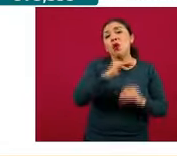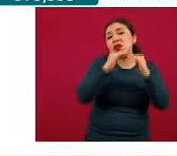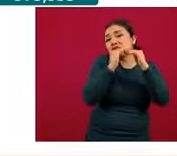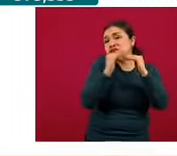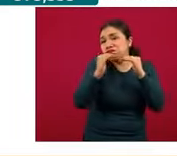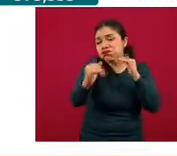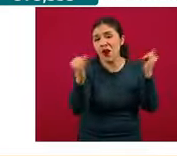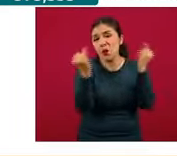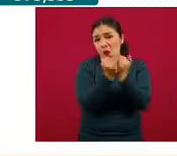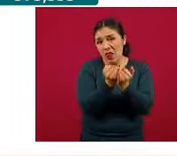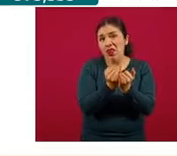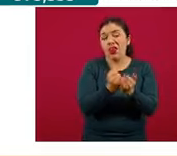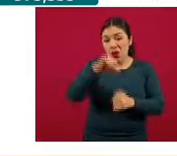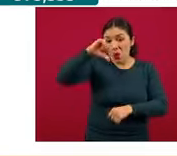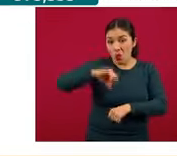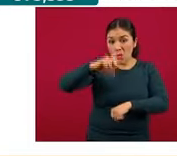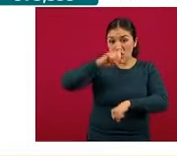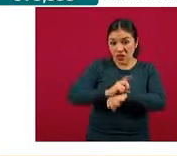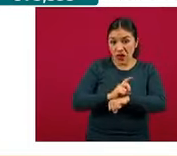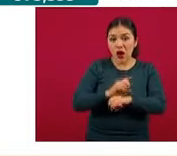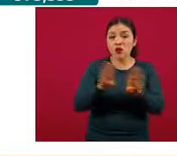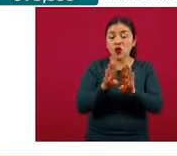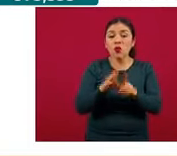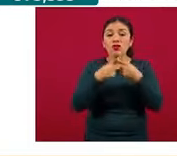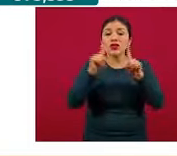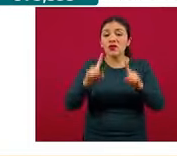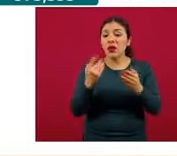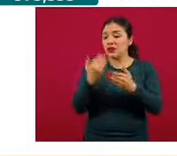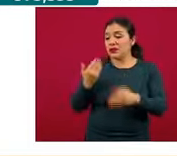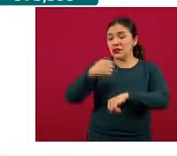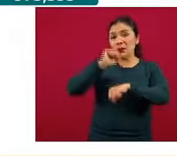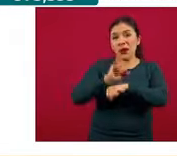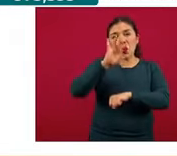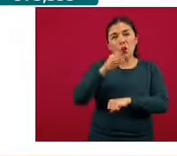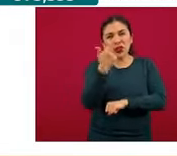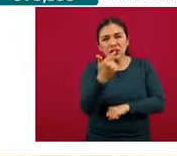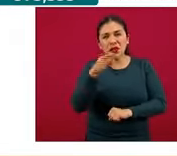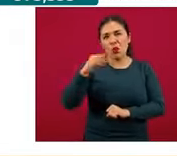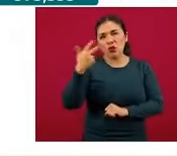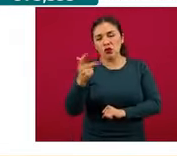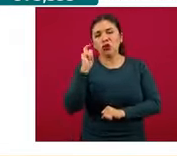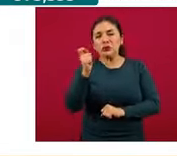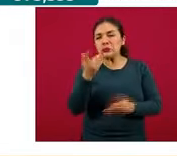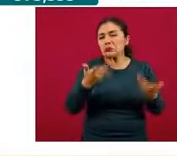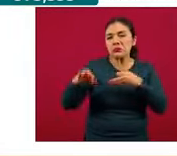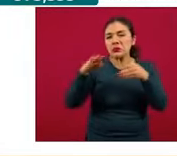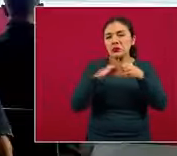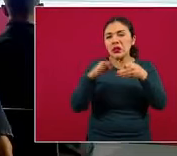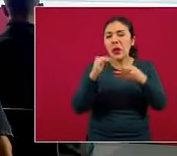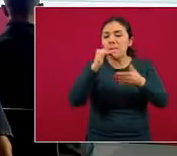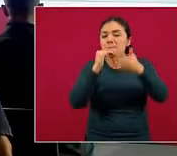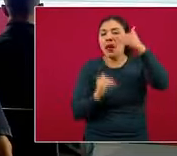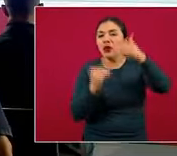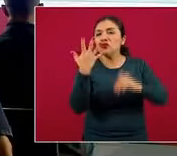meseta. Para el día de hoy, y la diferencia entre la semana 47 y 48 es de al menos un menos